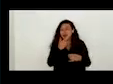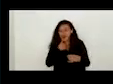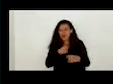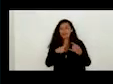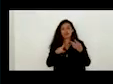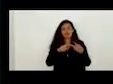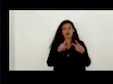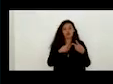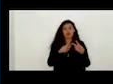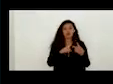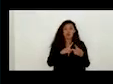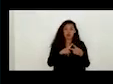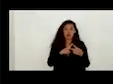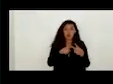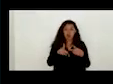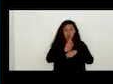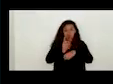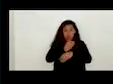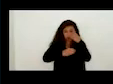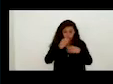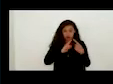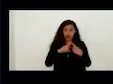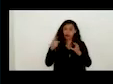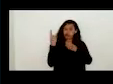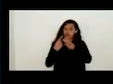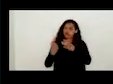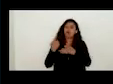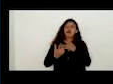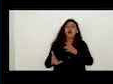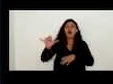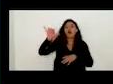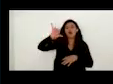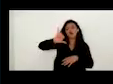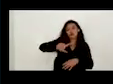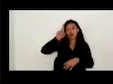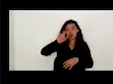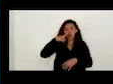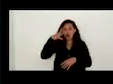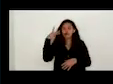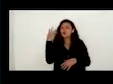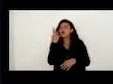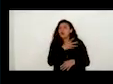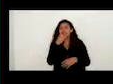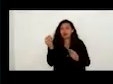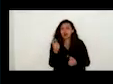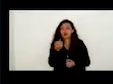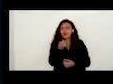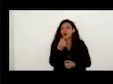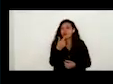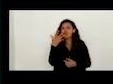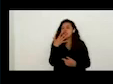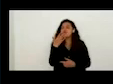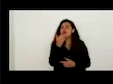la alimentación diaria, se podría licuar y se podría preparar en agua de sabor con una mínima cantidad de